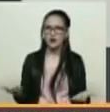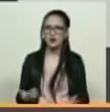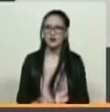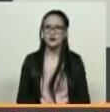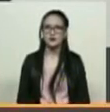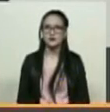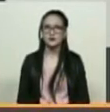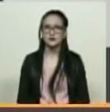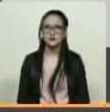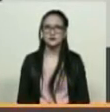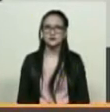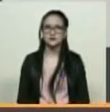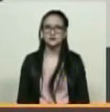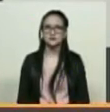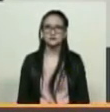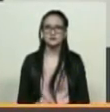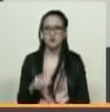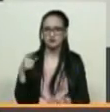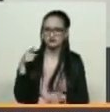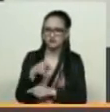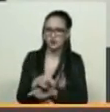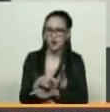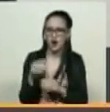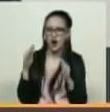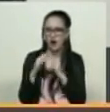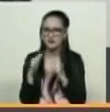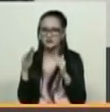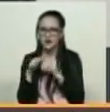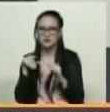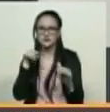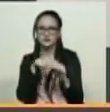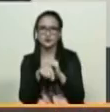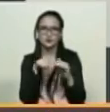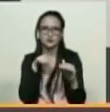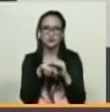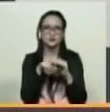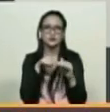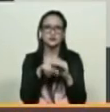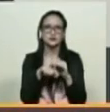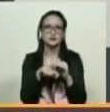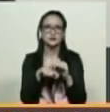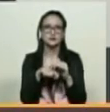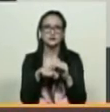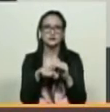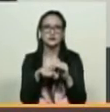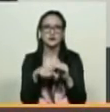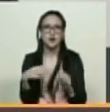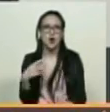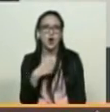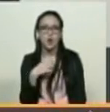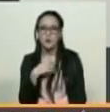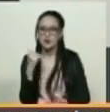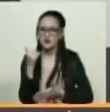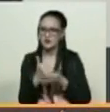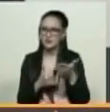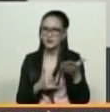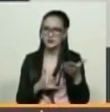Como no sea que les dieron la orden, que fueron casa por casa, que le dijeron a Ramos Alup, no te puedes